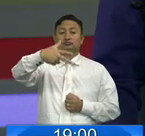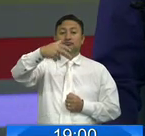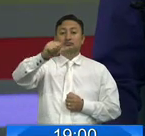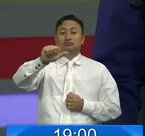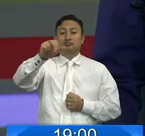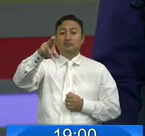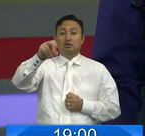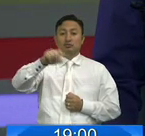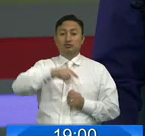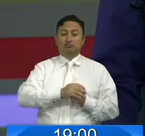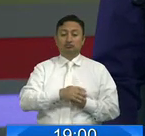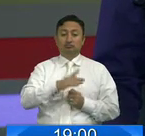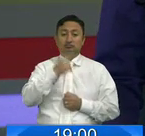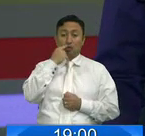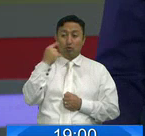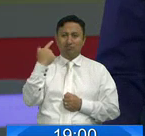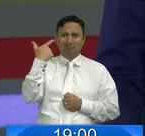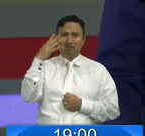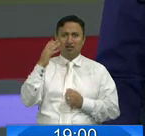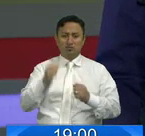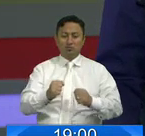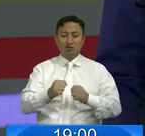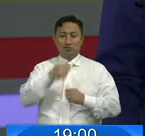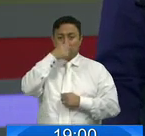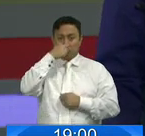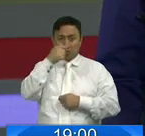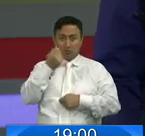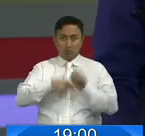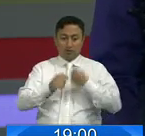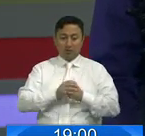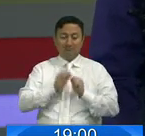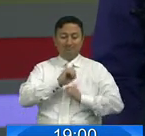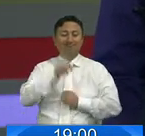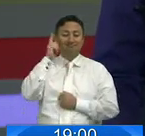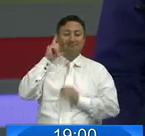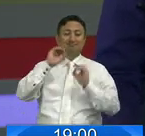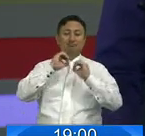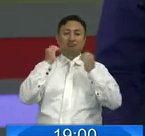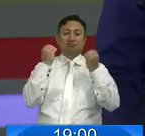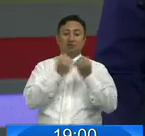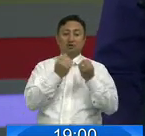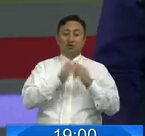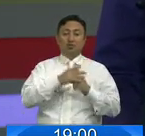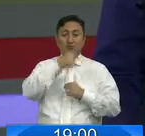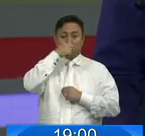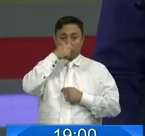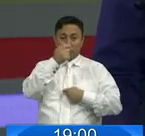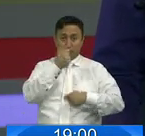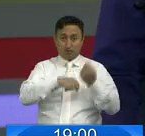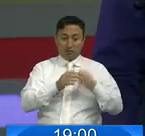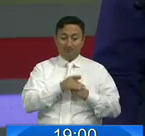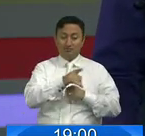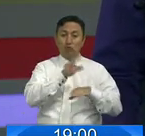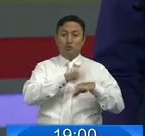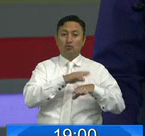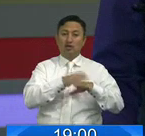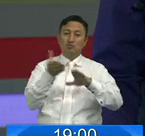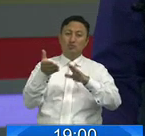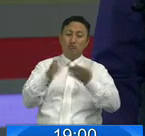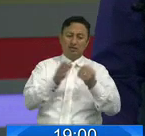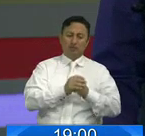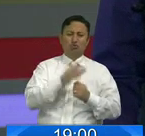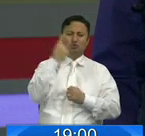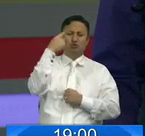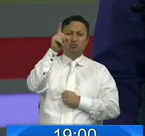Guzmán es uno de los hombres más poderosos del narcotráfico y líder de una organización de droga, responsable de la muerte de miles